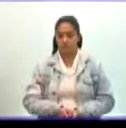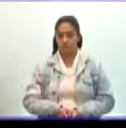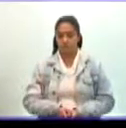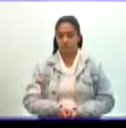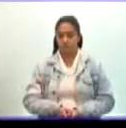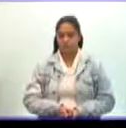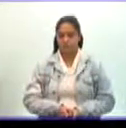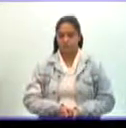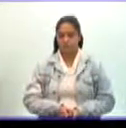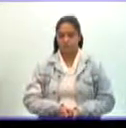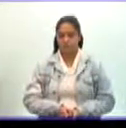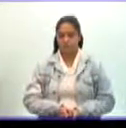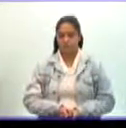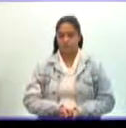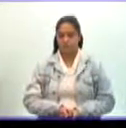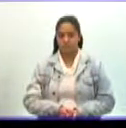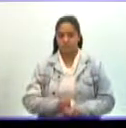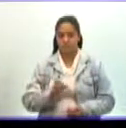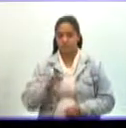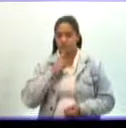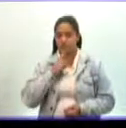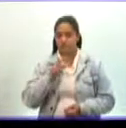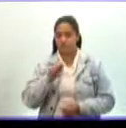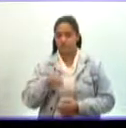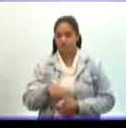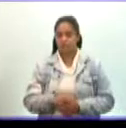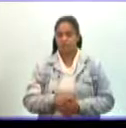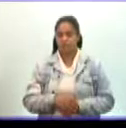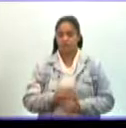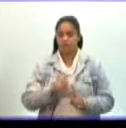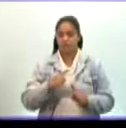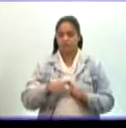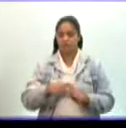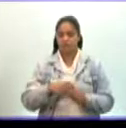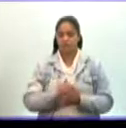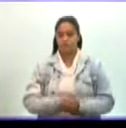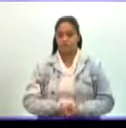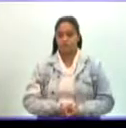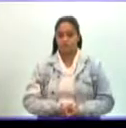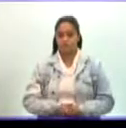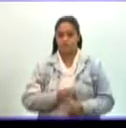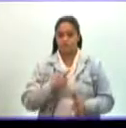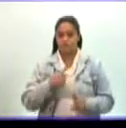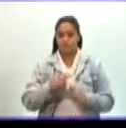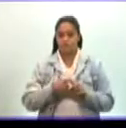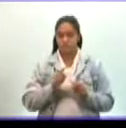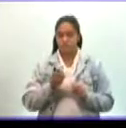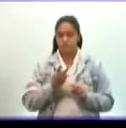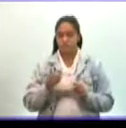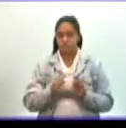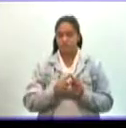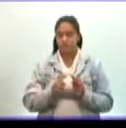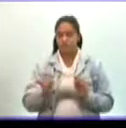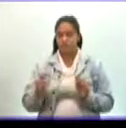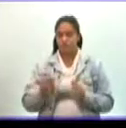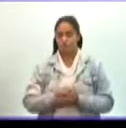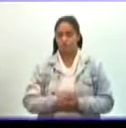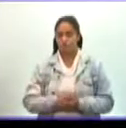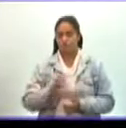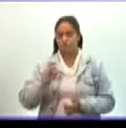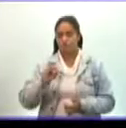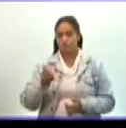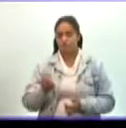entonces a resolver esta adición. Sumamos los segmentos OA y